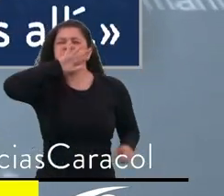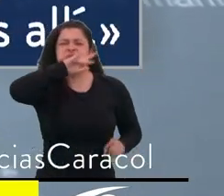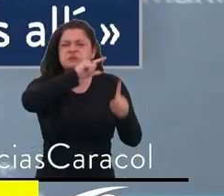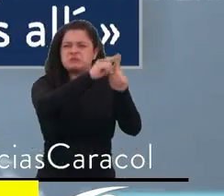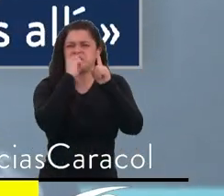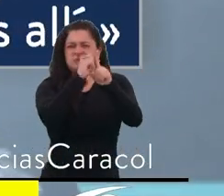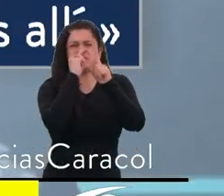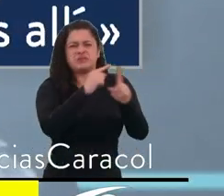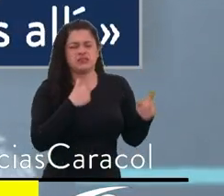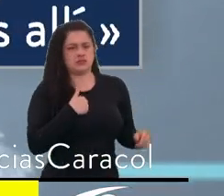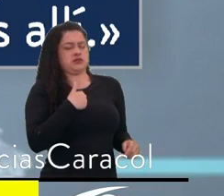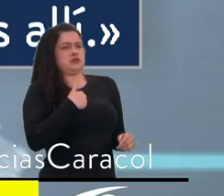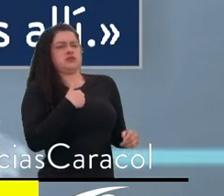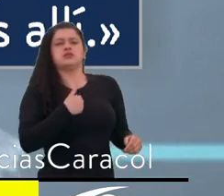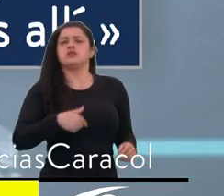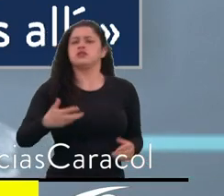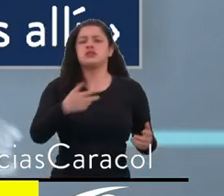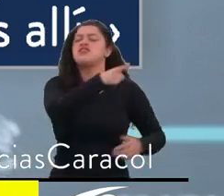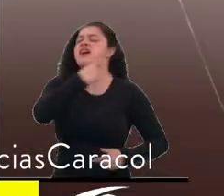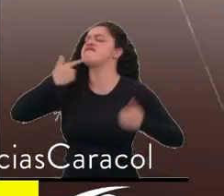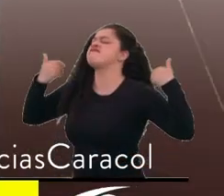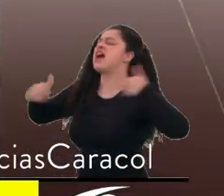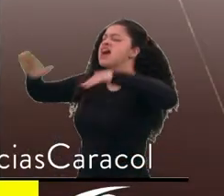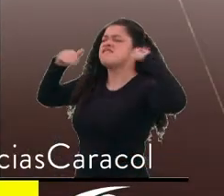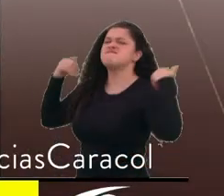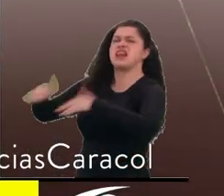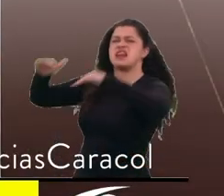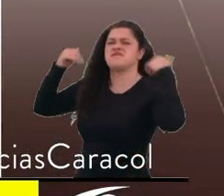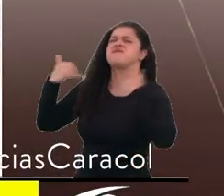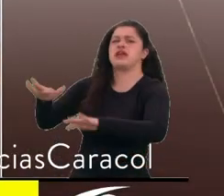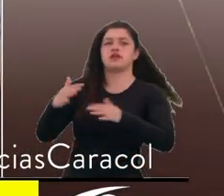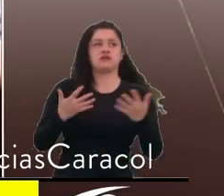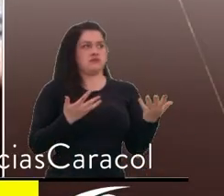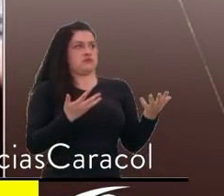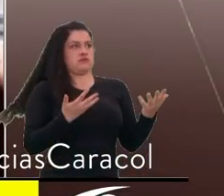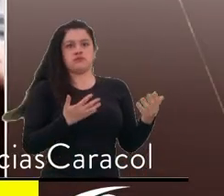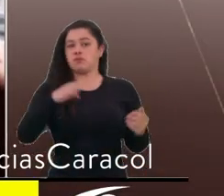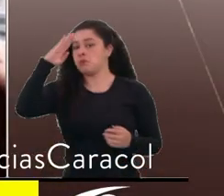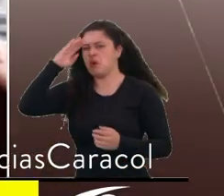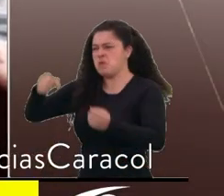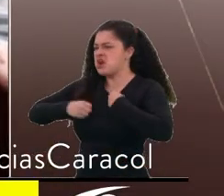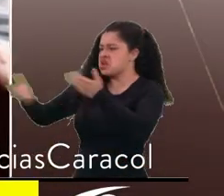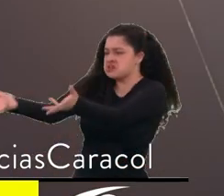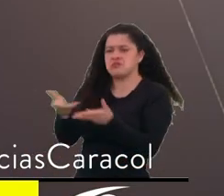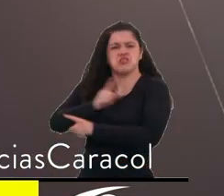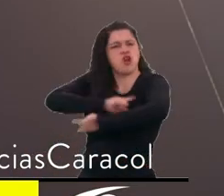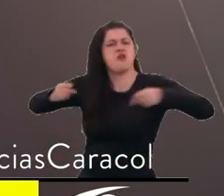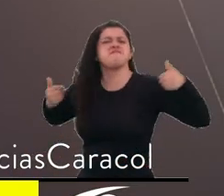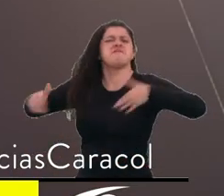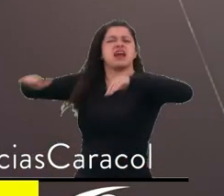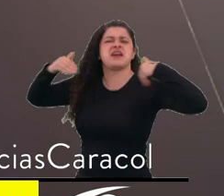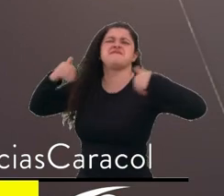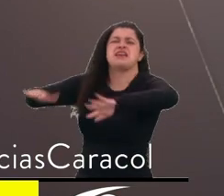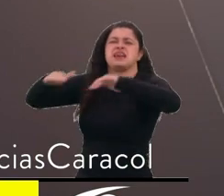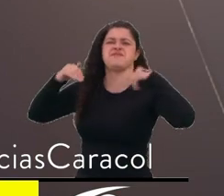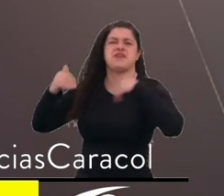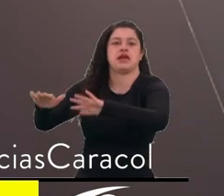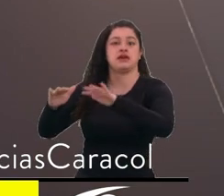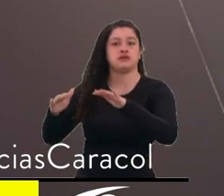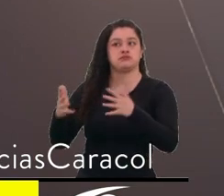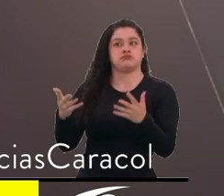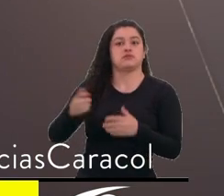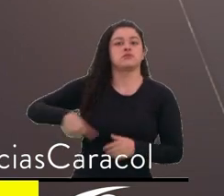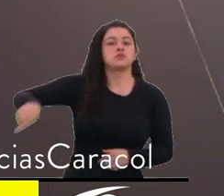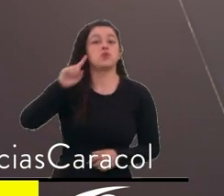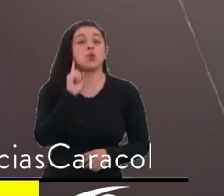abandonar el sector y expresándoles que no eran bienvenidos allí. Cabe recordar que en esta zona de Nariño fue secuestrado un patrullero de la policía. Es por esto